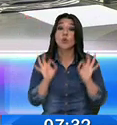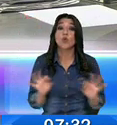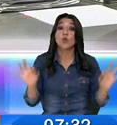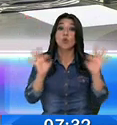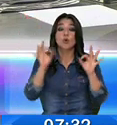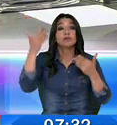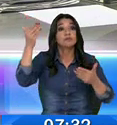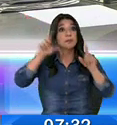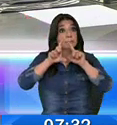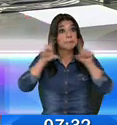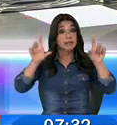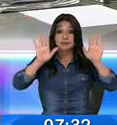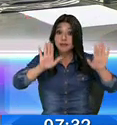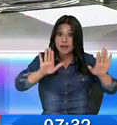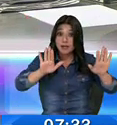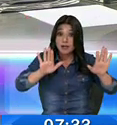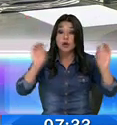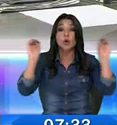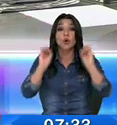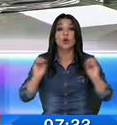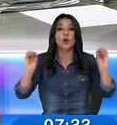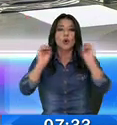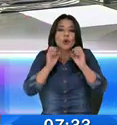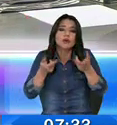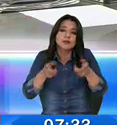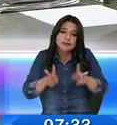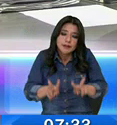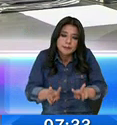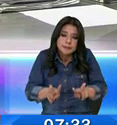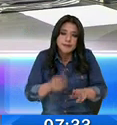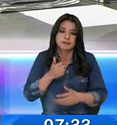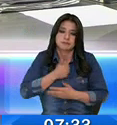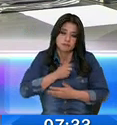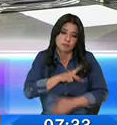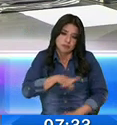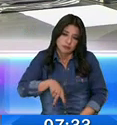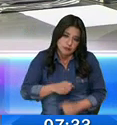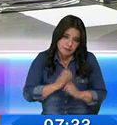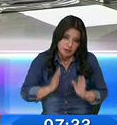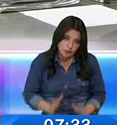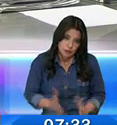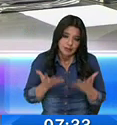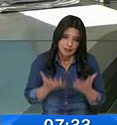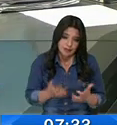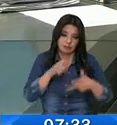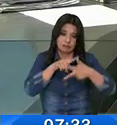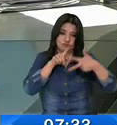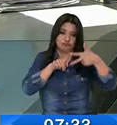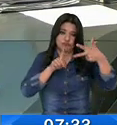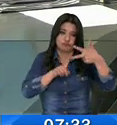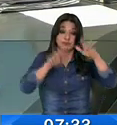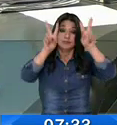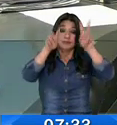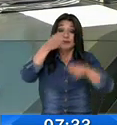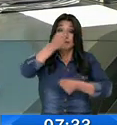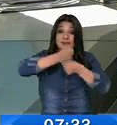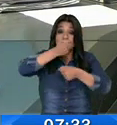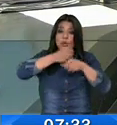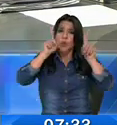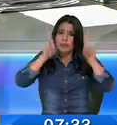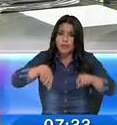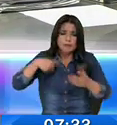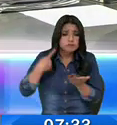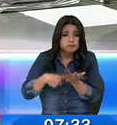empresarial y evidentemente a un interés particular de los trabajadores del tema del trabajo debe ser un tema analizado a